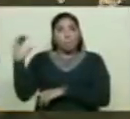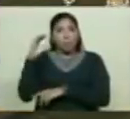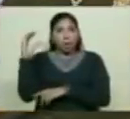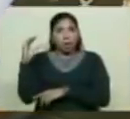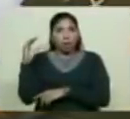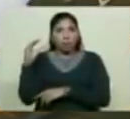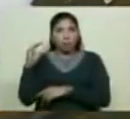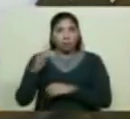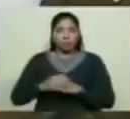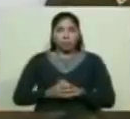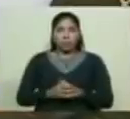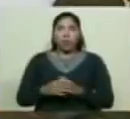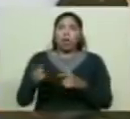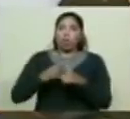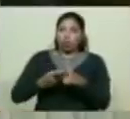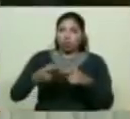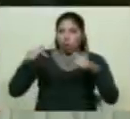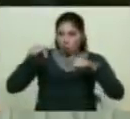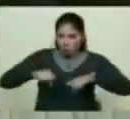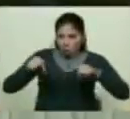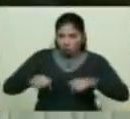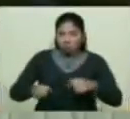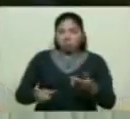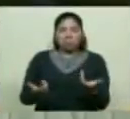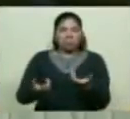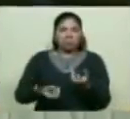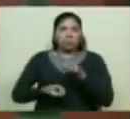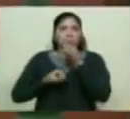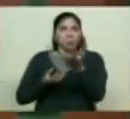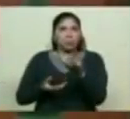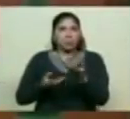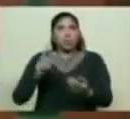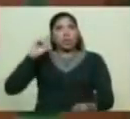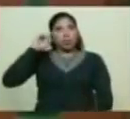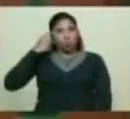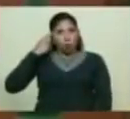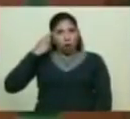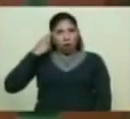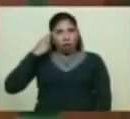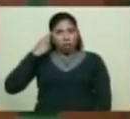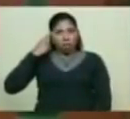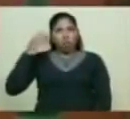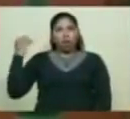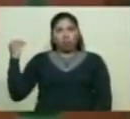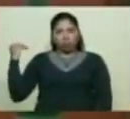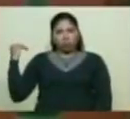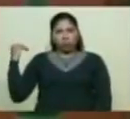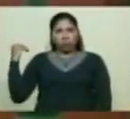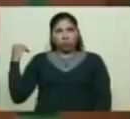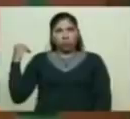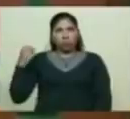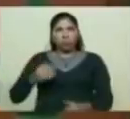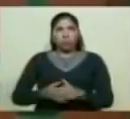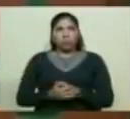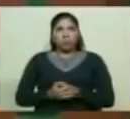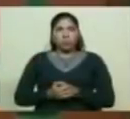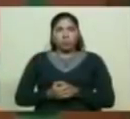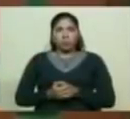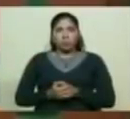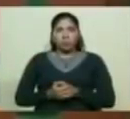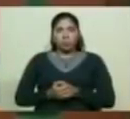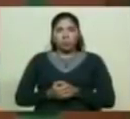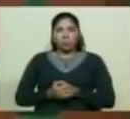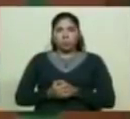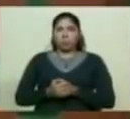por eso hoy podemos decir que hay que recordar a la oligarquía en todas sus